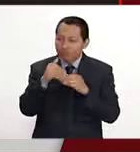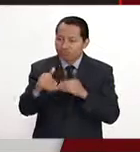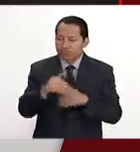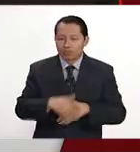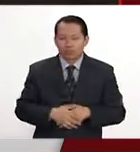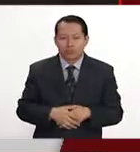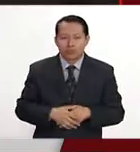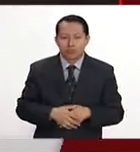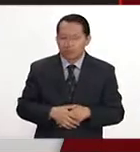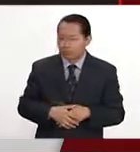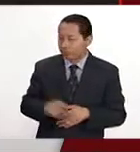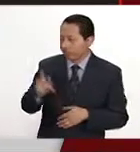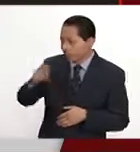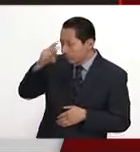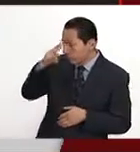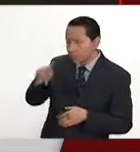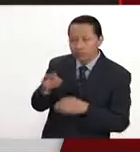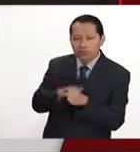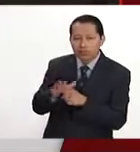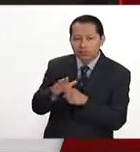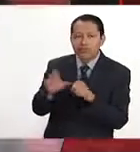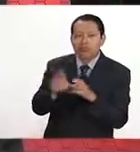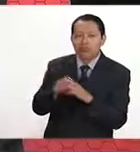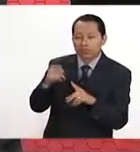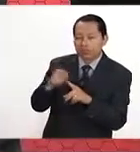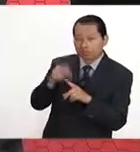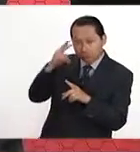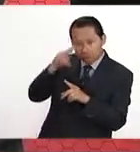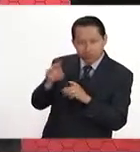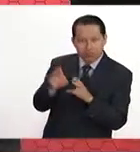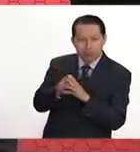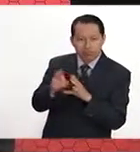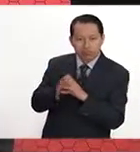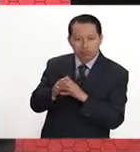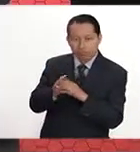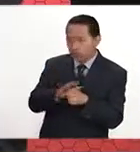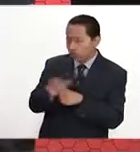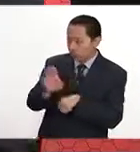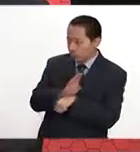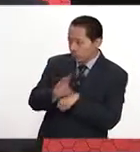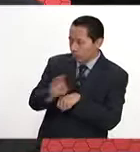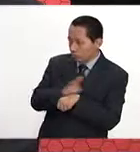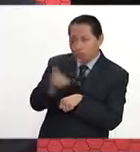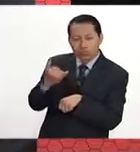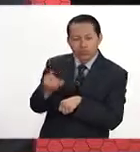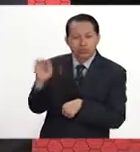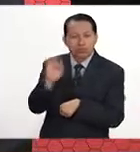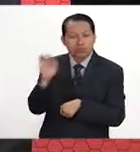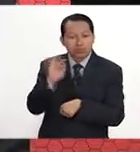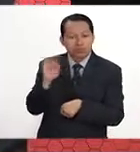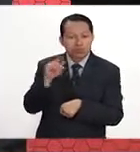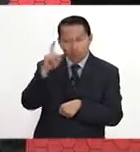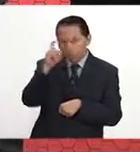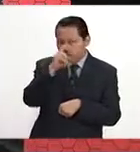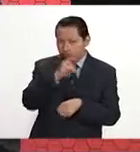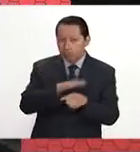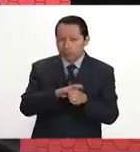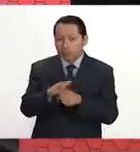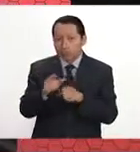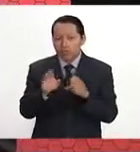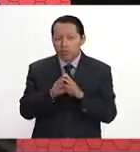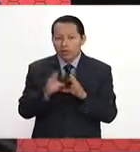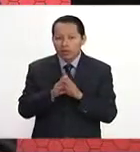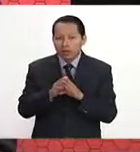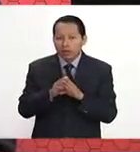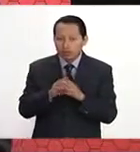¿Cuáles son para México, pensando estrictamente en México, nuestros beneficios y las debilidades que podríamos enfrentar en estas negociaciones? ¿Cuáles son